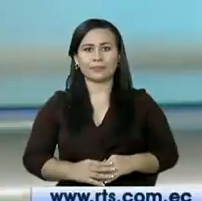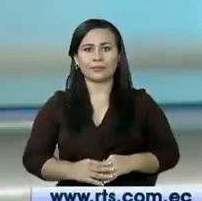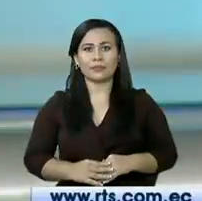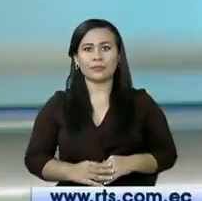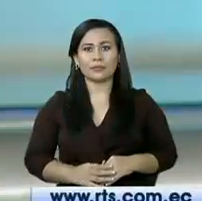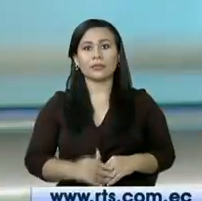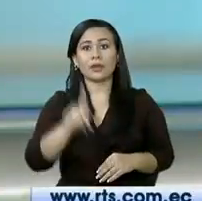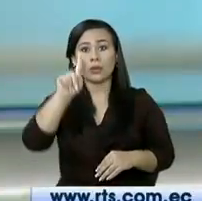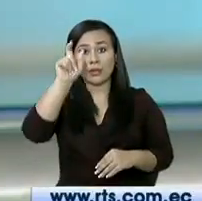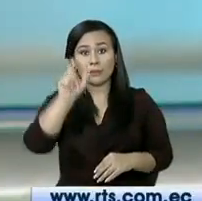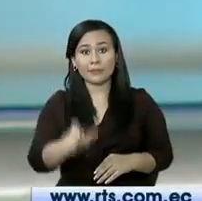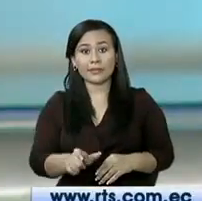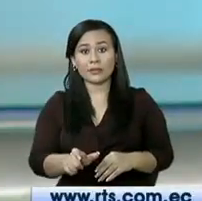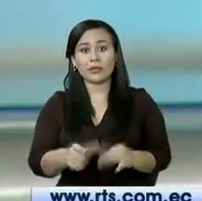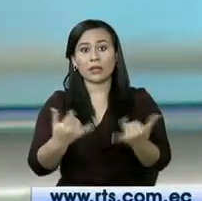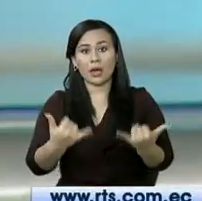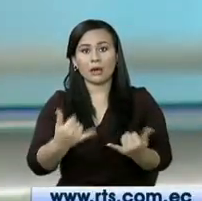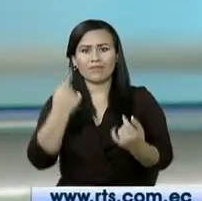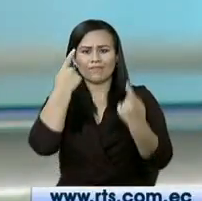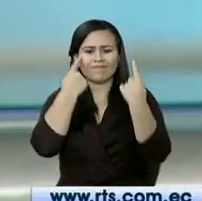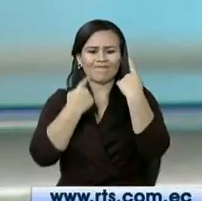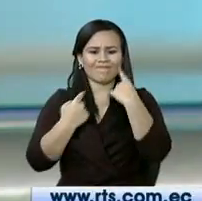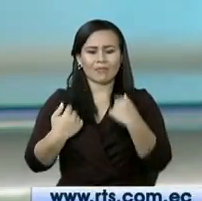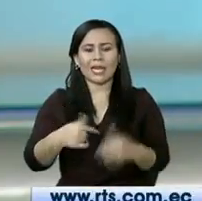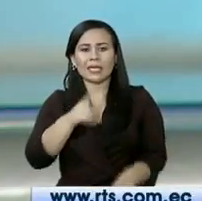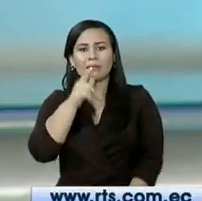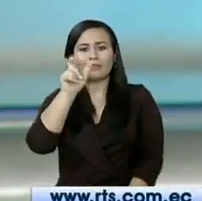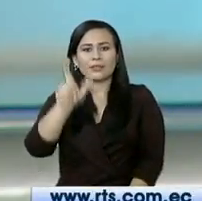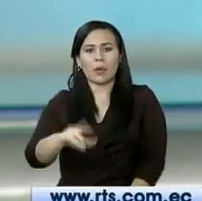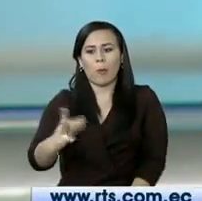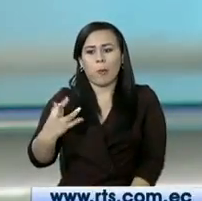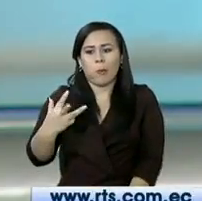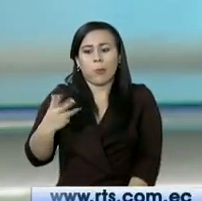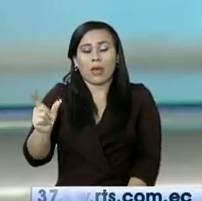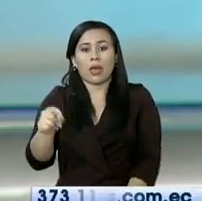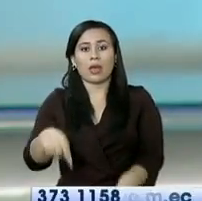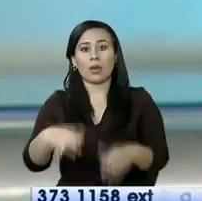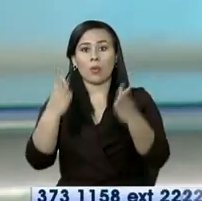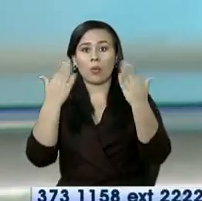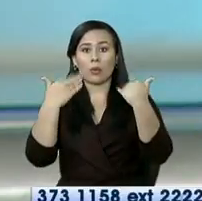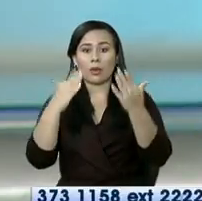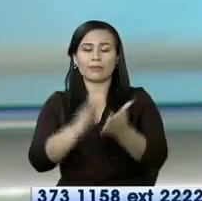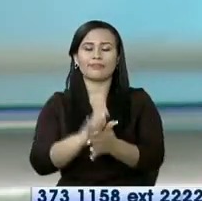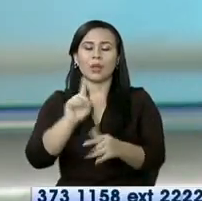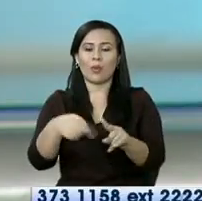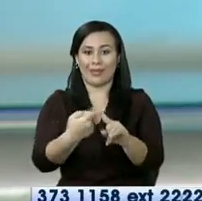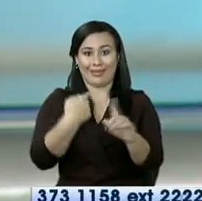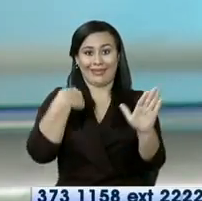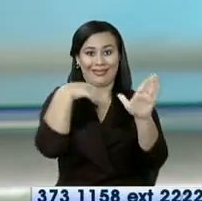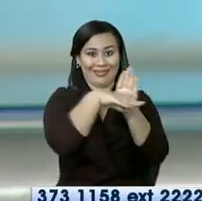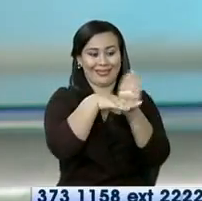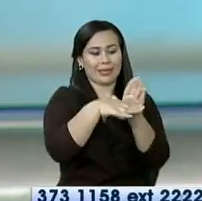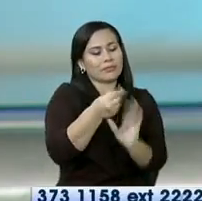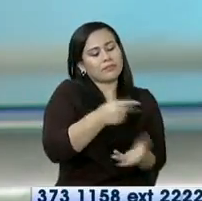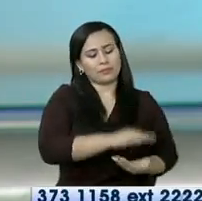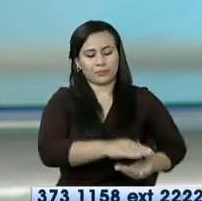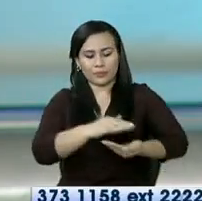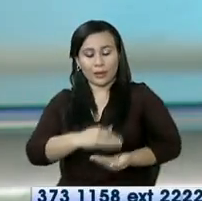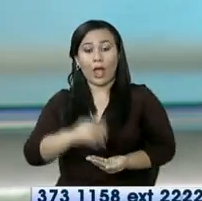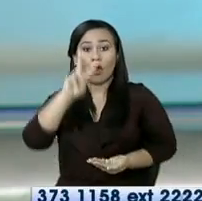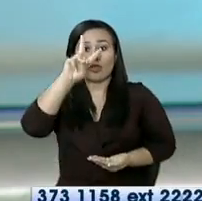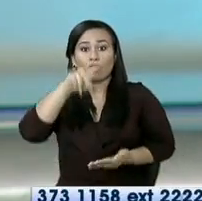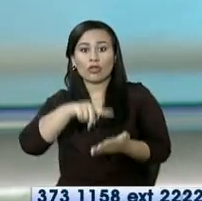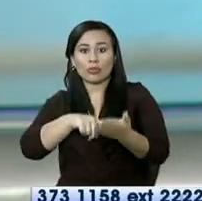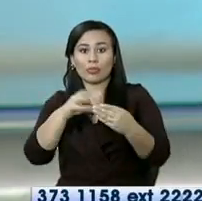un ciudadano fue víctima de los denominados de sacapintas en guayaquil tras salir de una agencia bancaria y le robaron cerca de dos mil